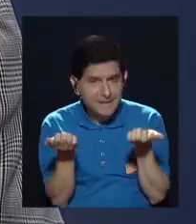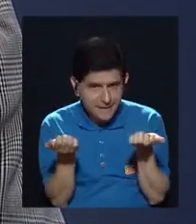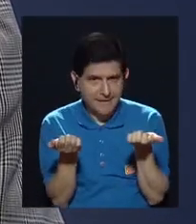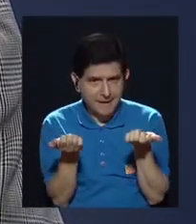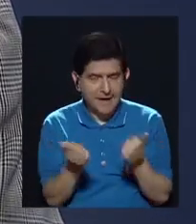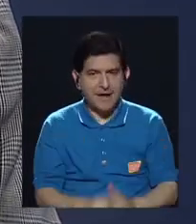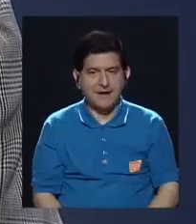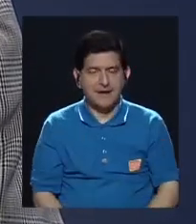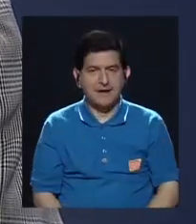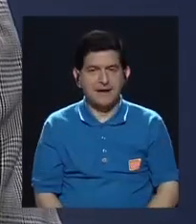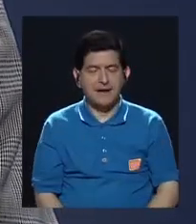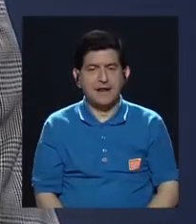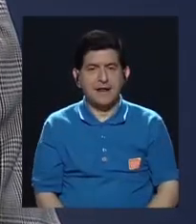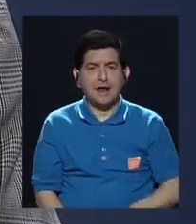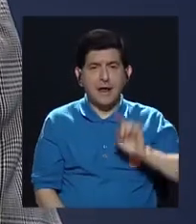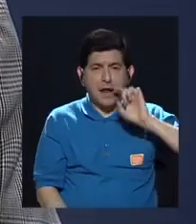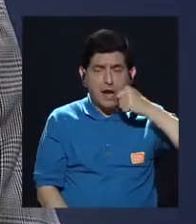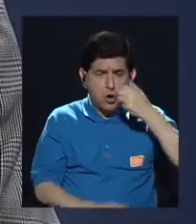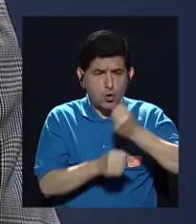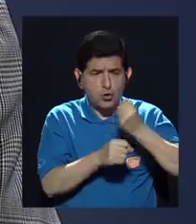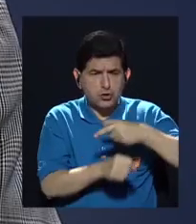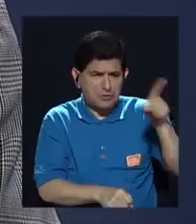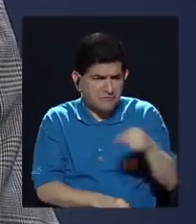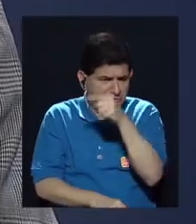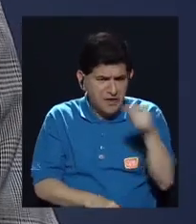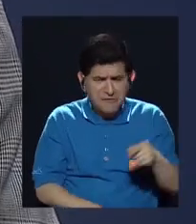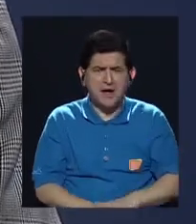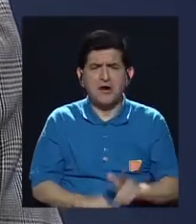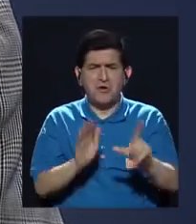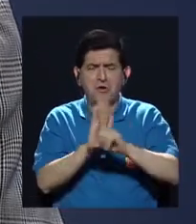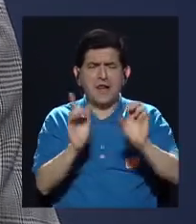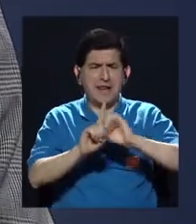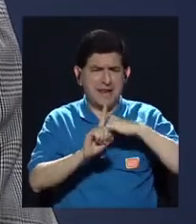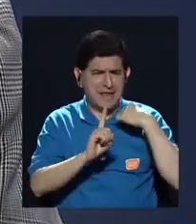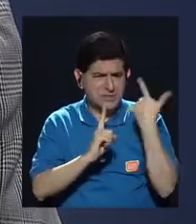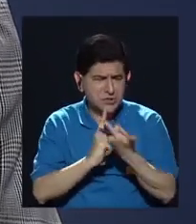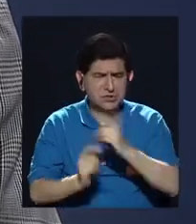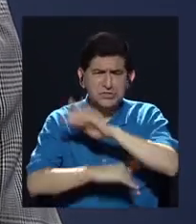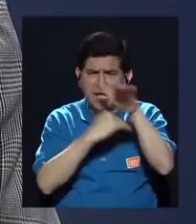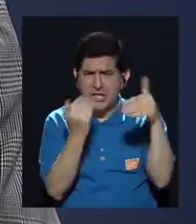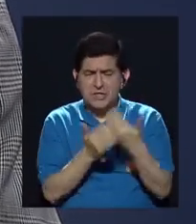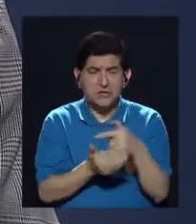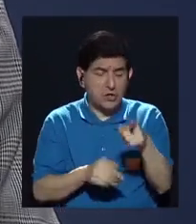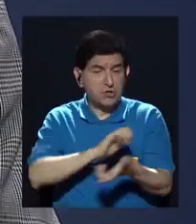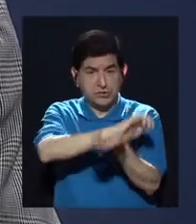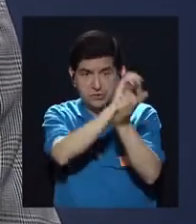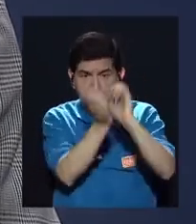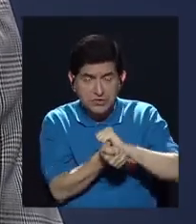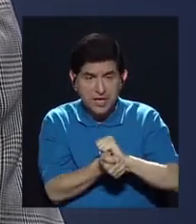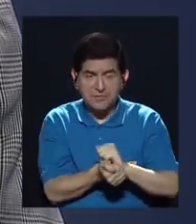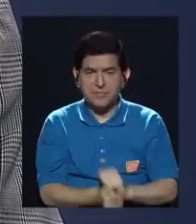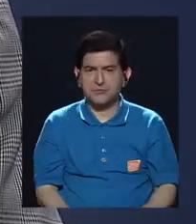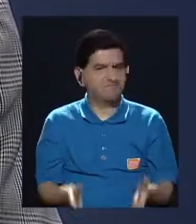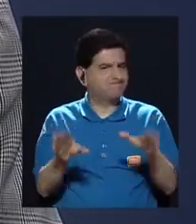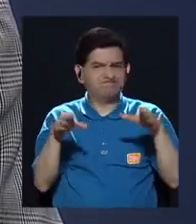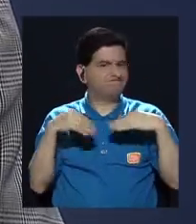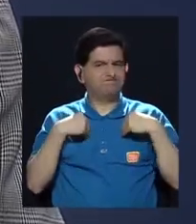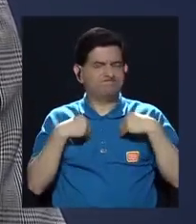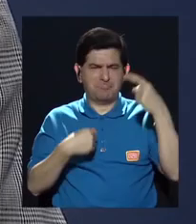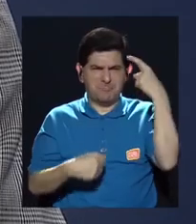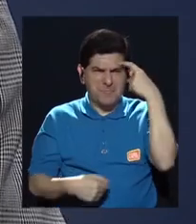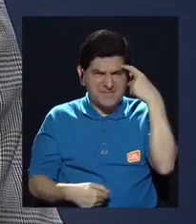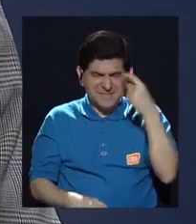quería echar abajo el código de trabajo, la legislación social, todos esos cambios. No lo